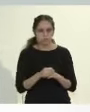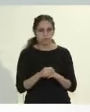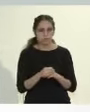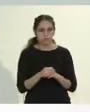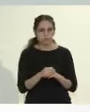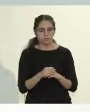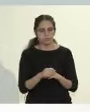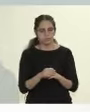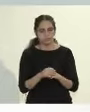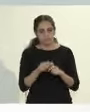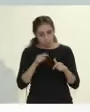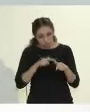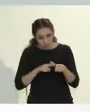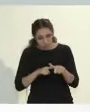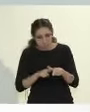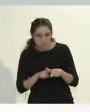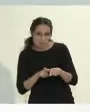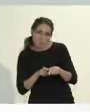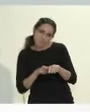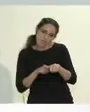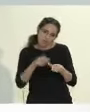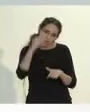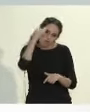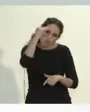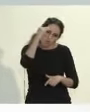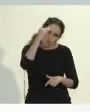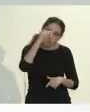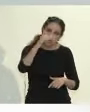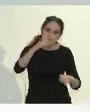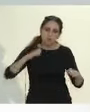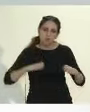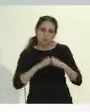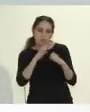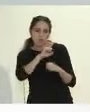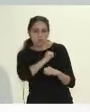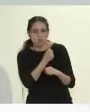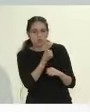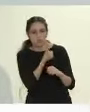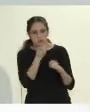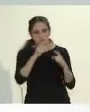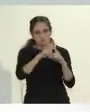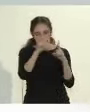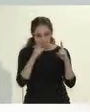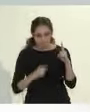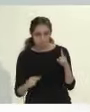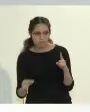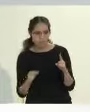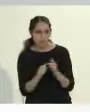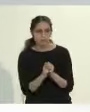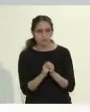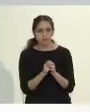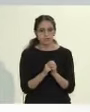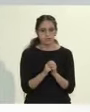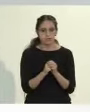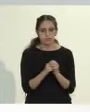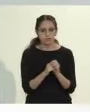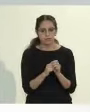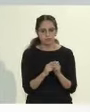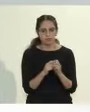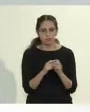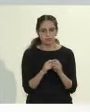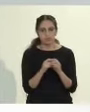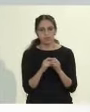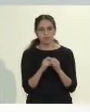periodo que dura este tema de esta pandemia en nuestro país y además hemos hecho